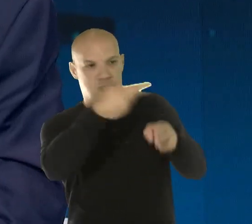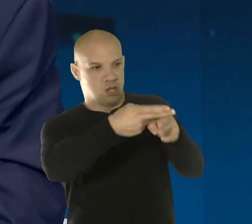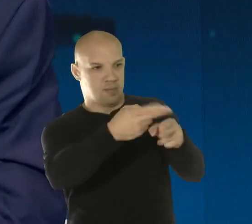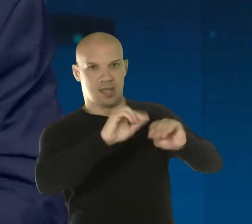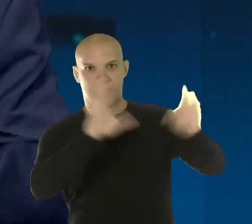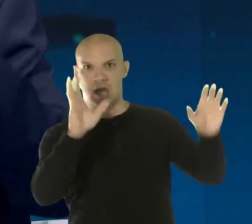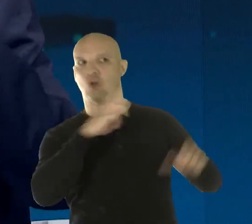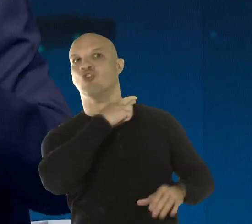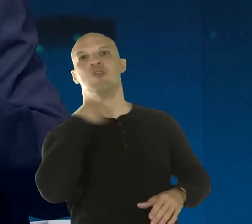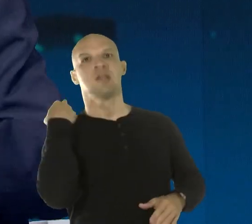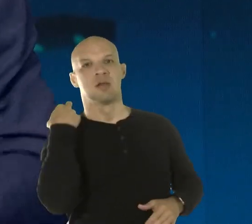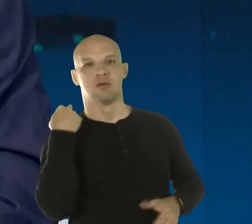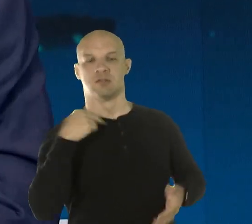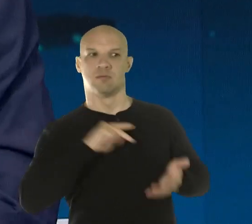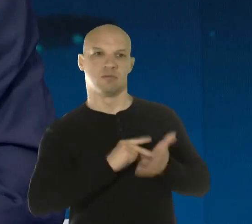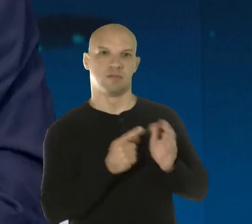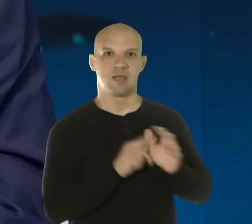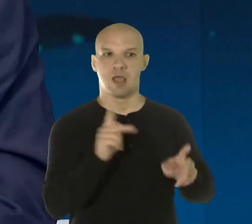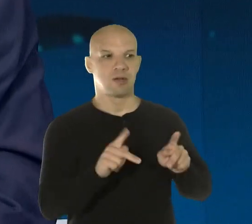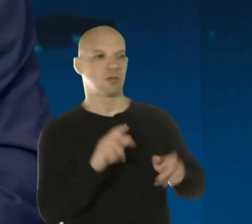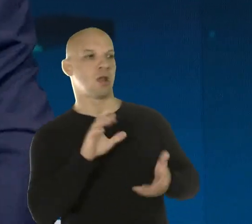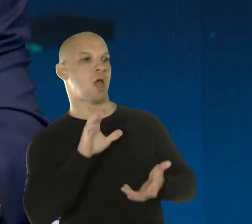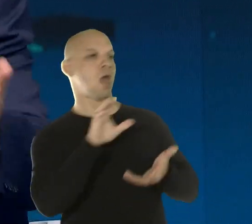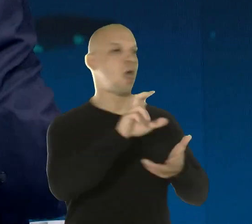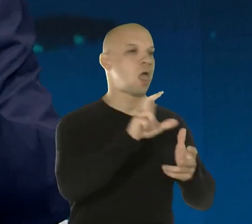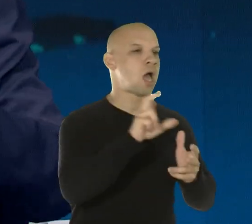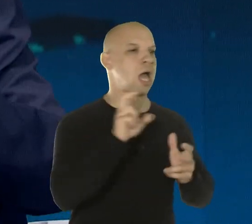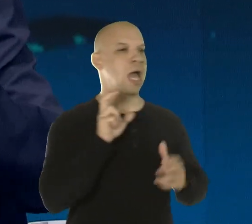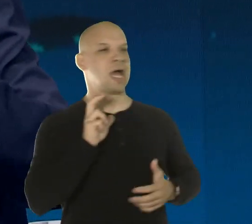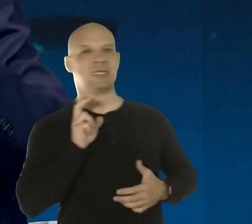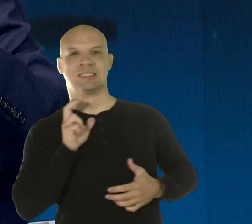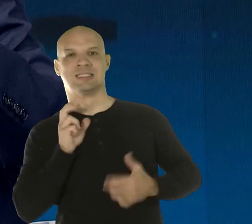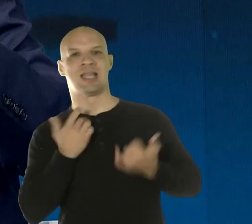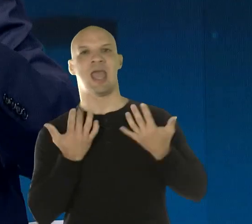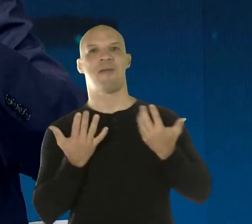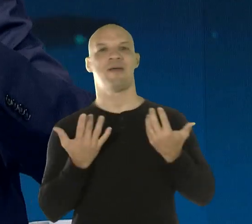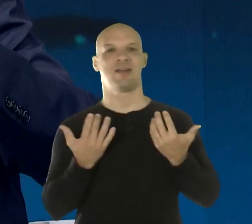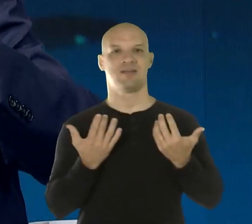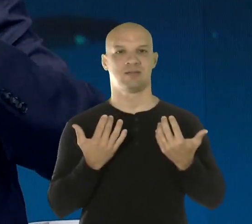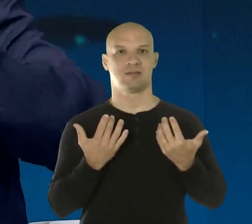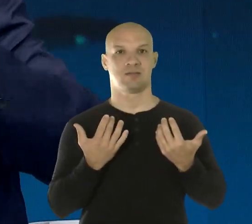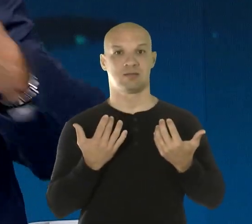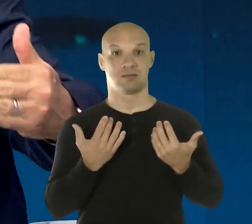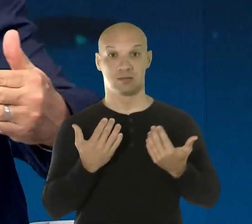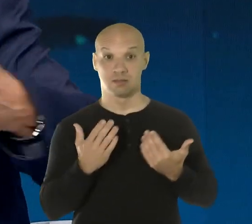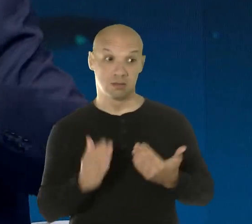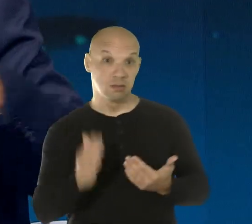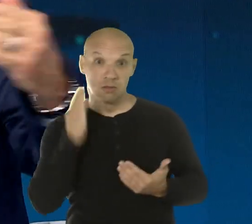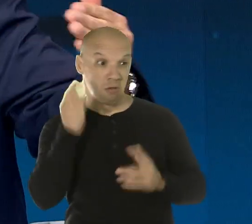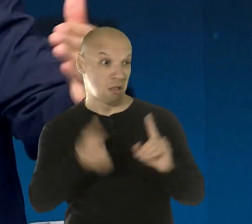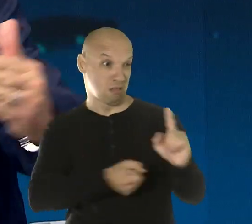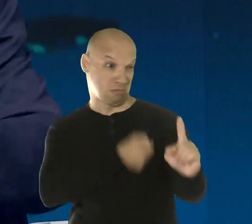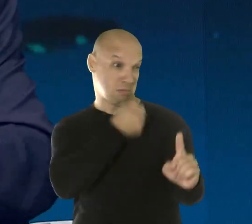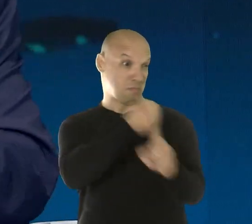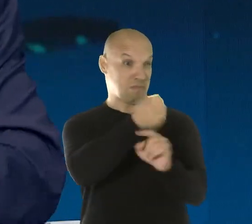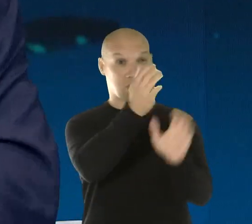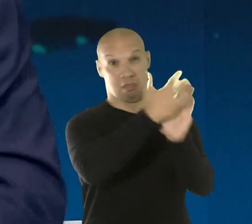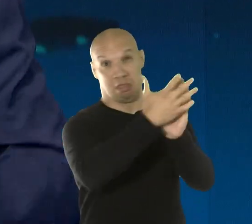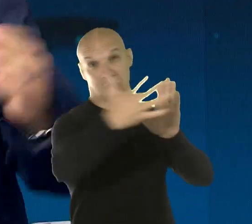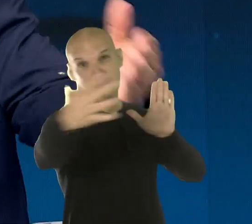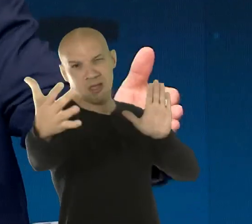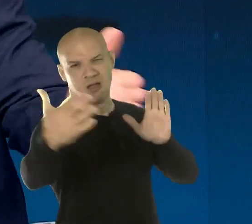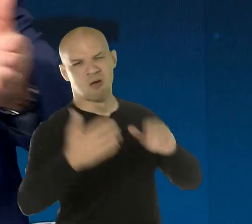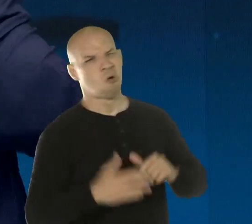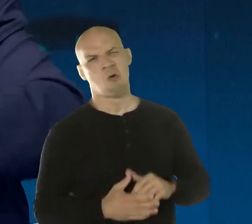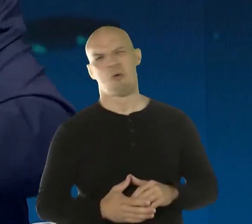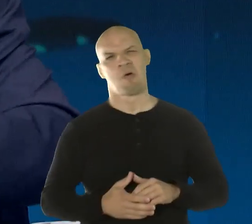ser entonces más limitado. Y entonces, pero hay que ver, tal vez esto no va a tener un impacto tan a largo plazo, tal vez en los próximos, tal vez